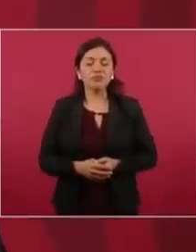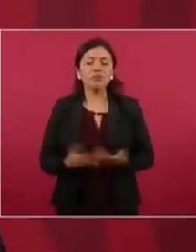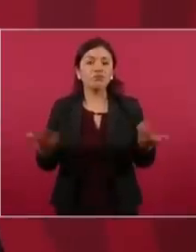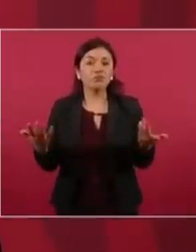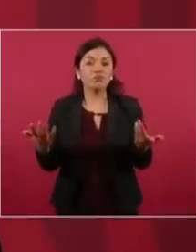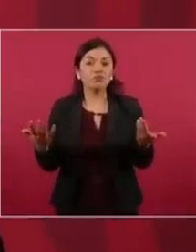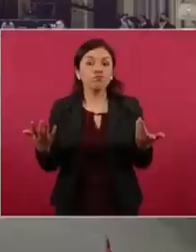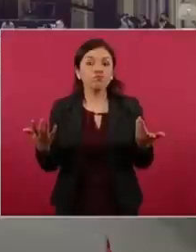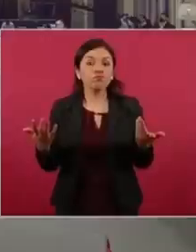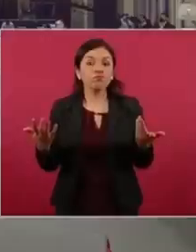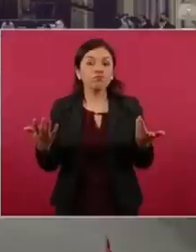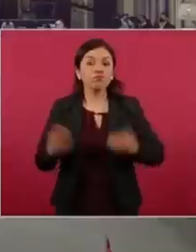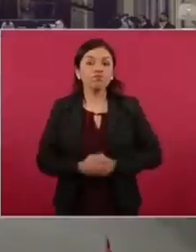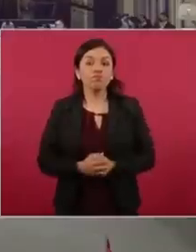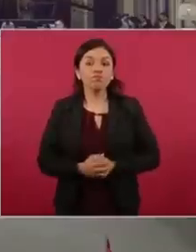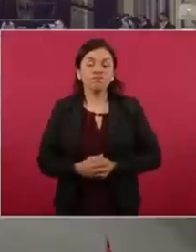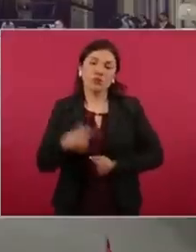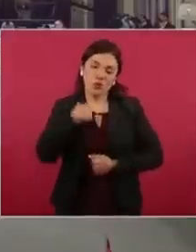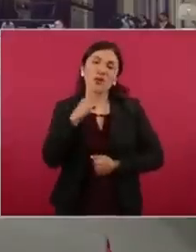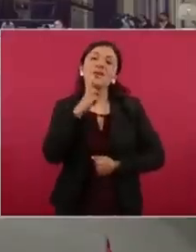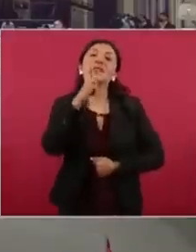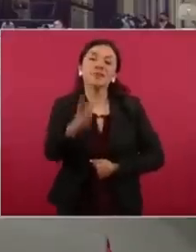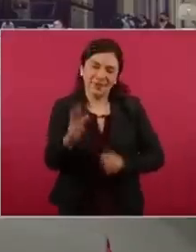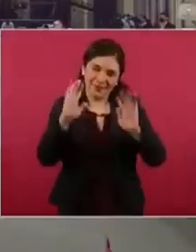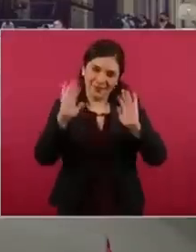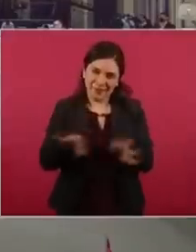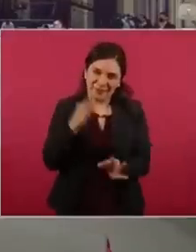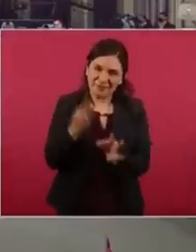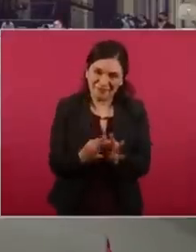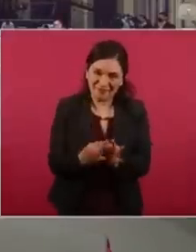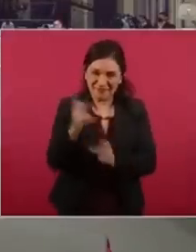Pues ya está la respuesta a tu pregunta.